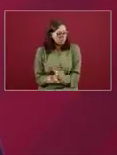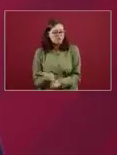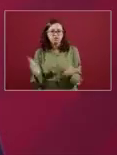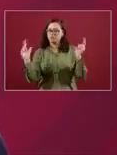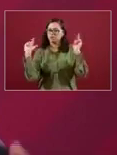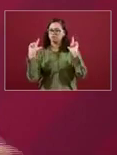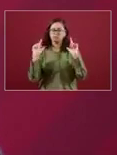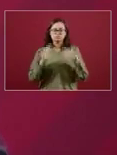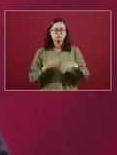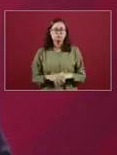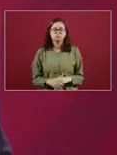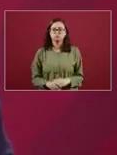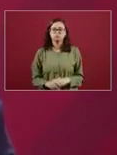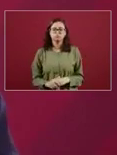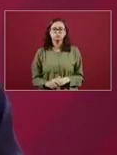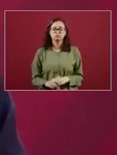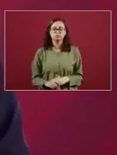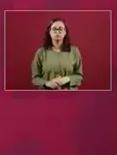pero